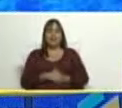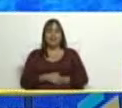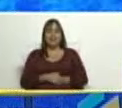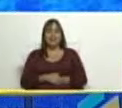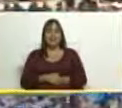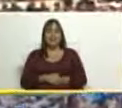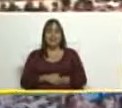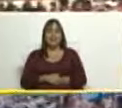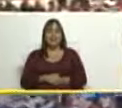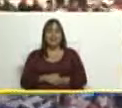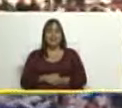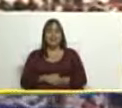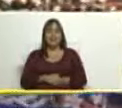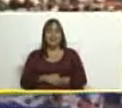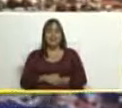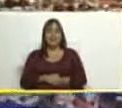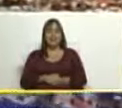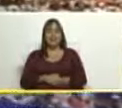calidad máxima.